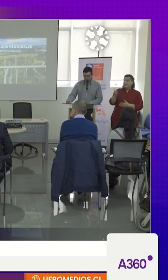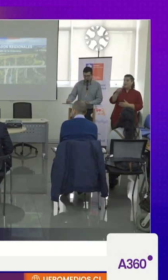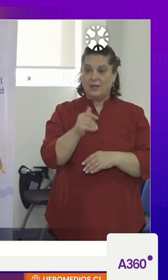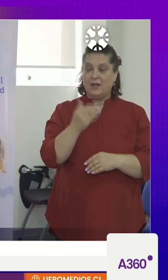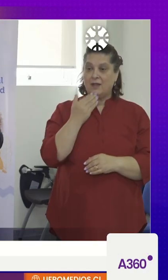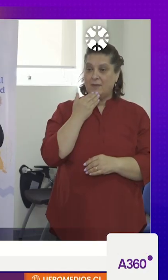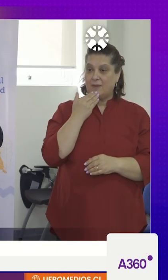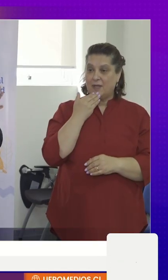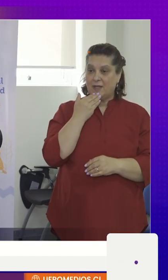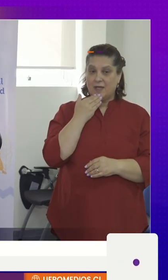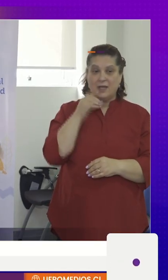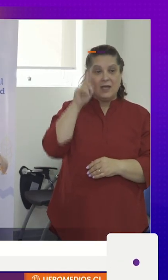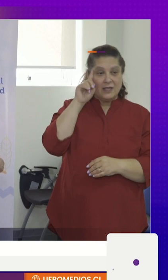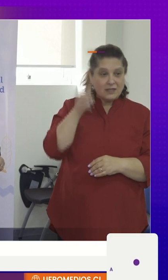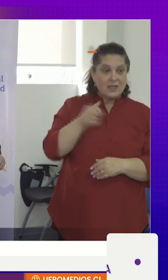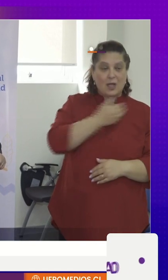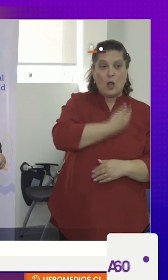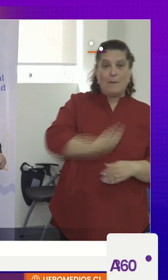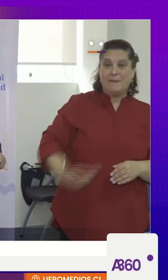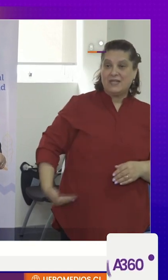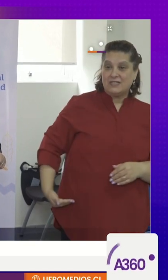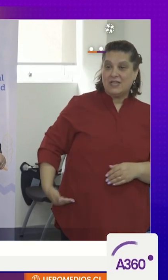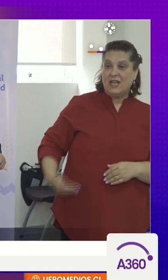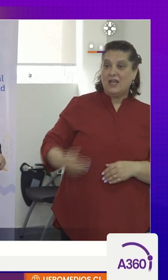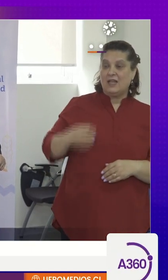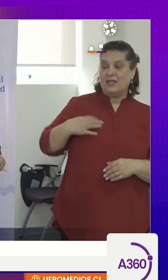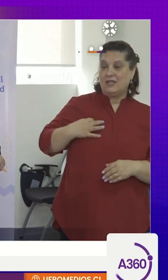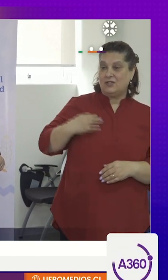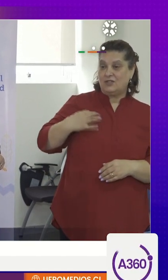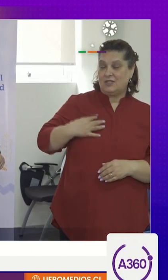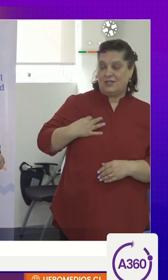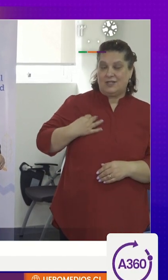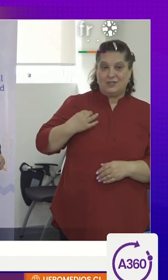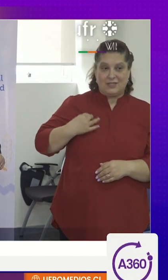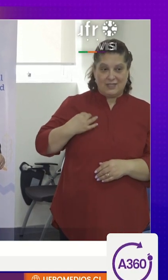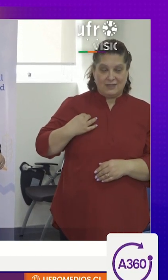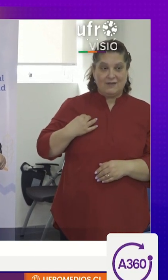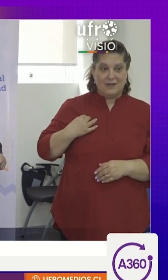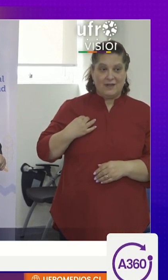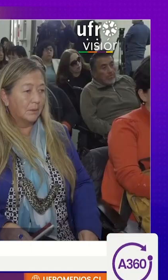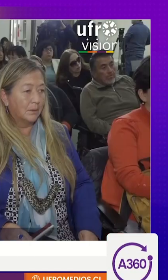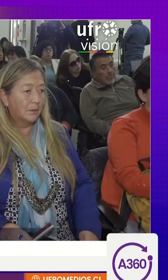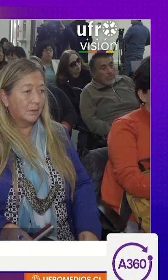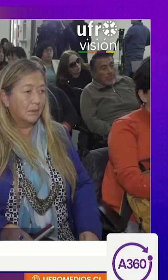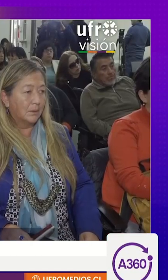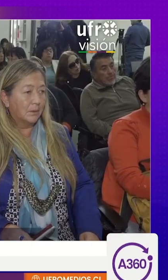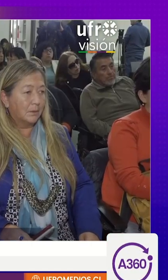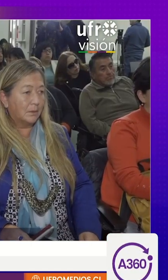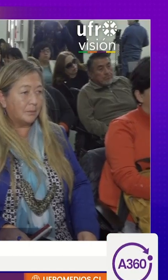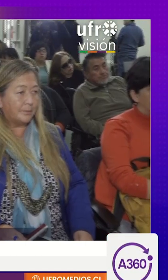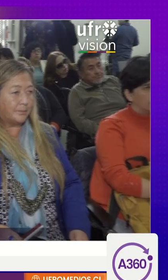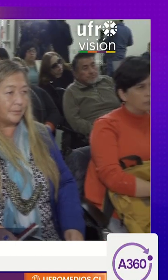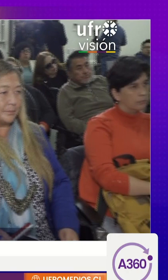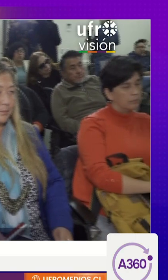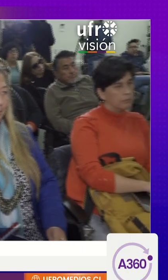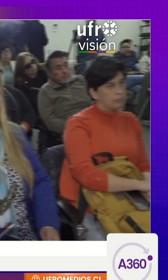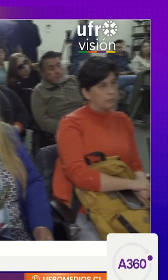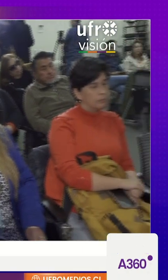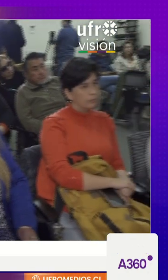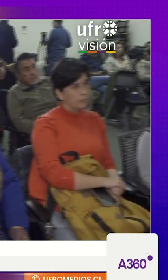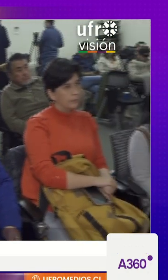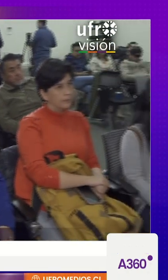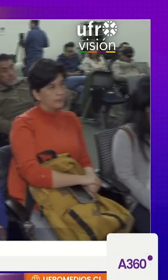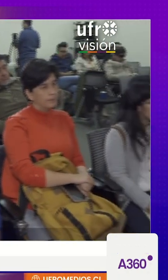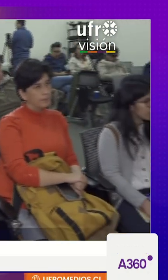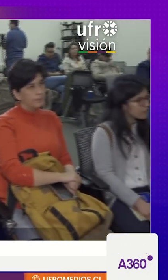de etiquetarse de personas con discapacidad, no lo tienen. Un 15% de la población solo tiene credencial